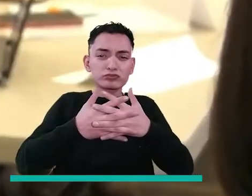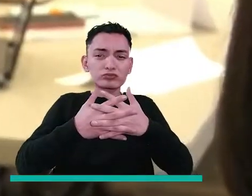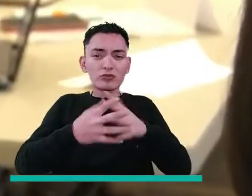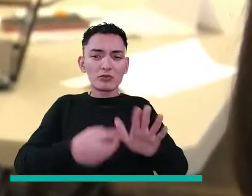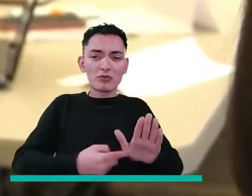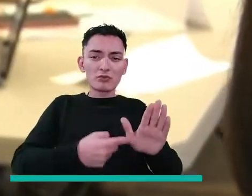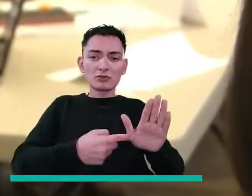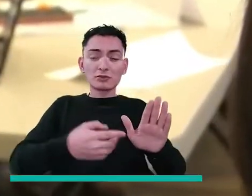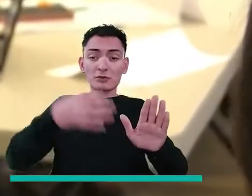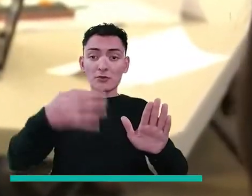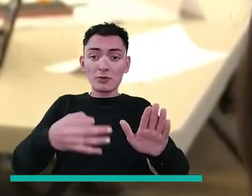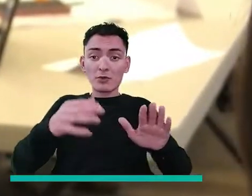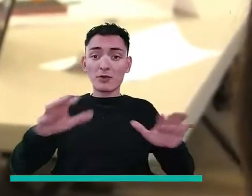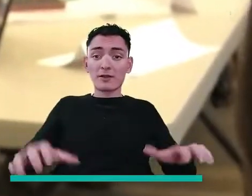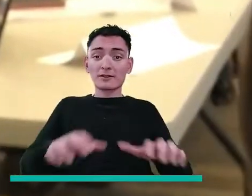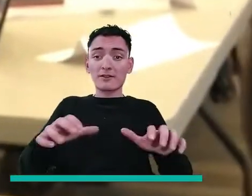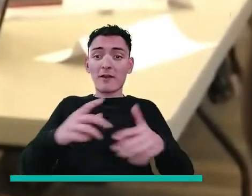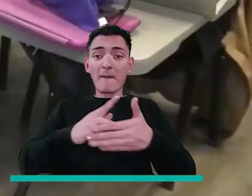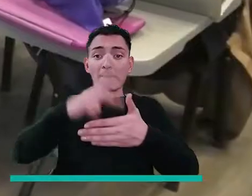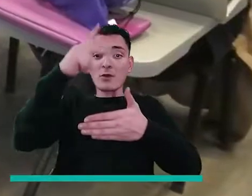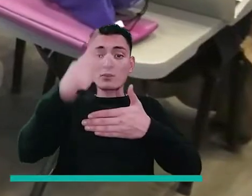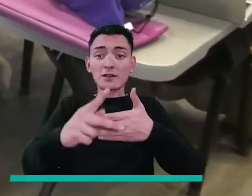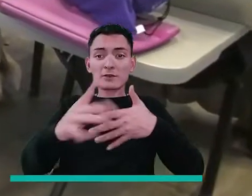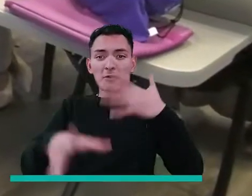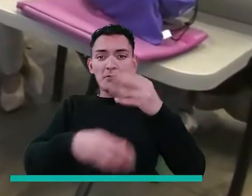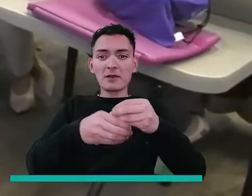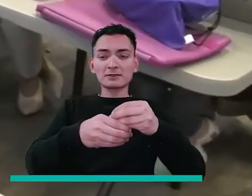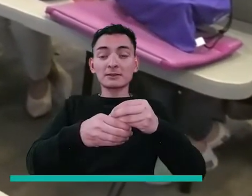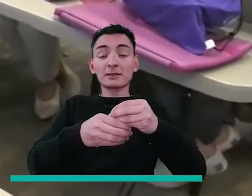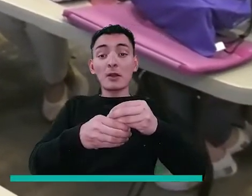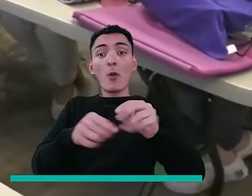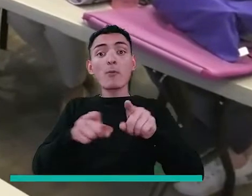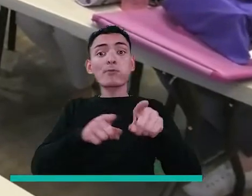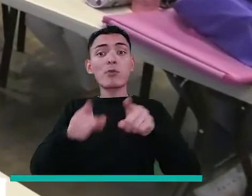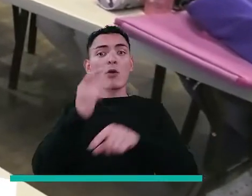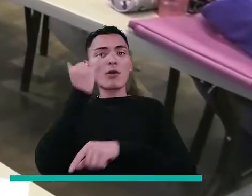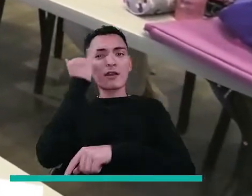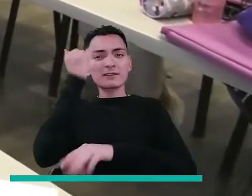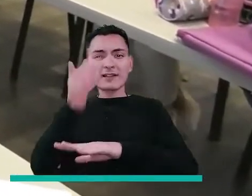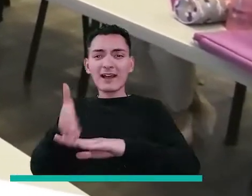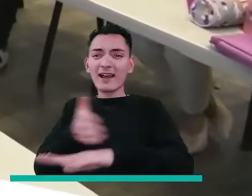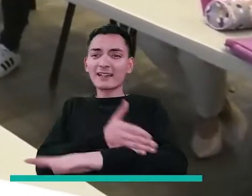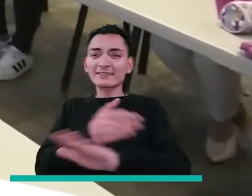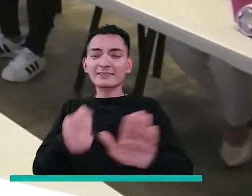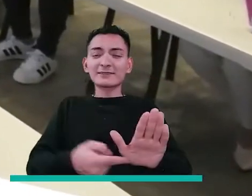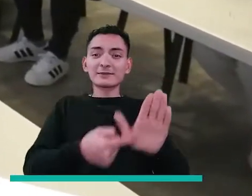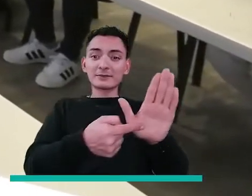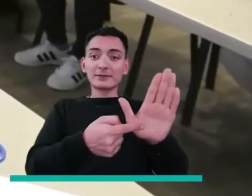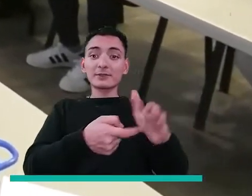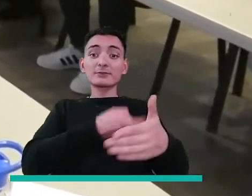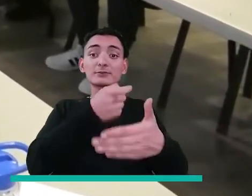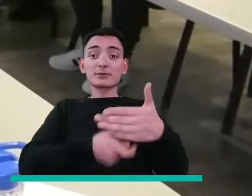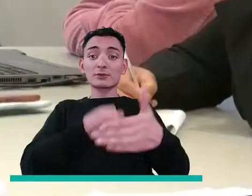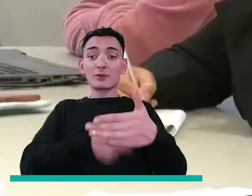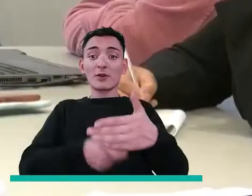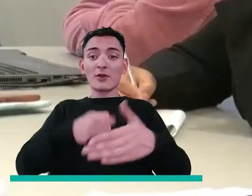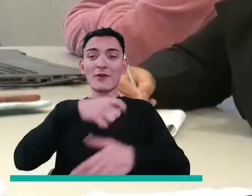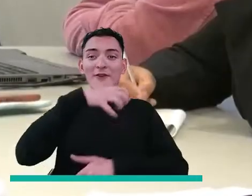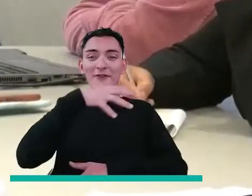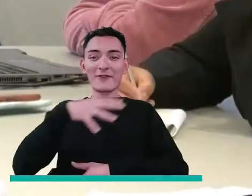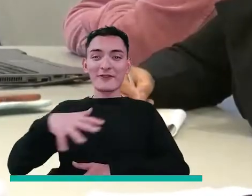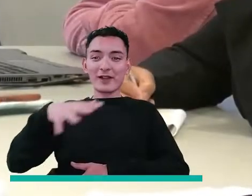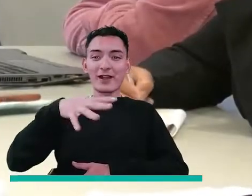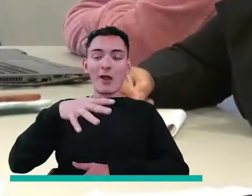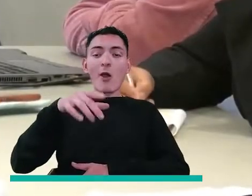ellas para mostrar más resultados, para poder llegar con más proyectos. Y parte de eso es, por ejemplo, la idea que hoy les presentamos acerca de la modificación del